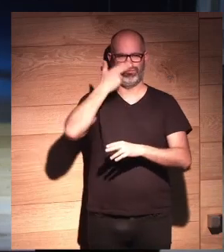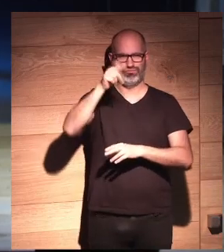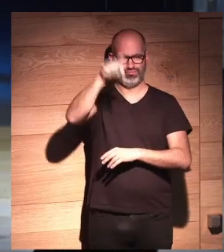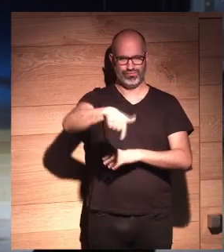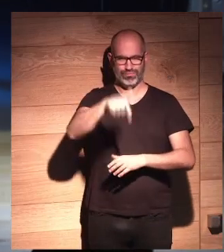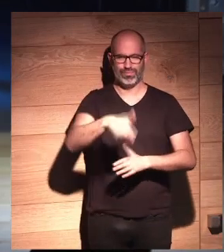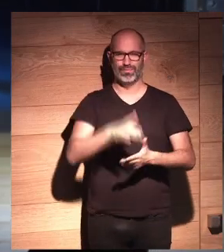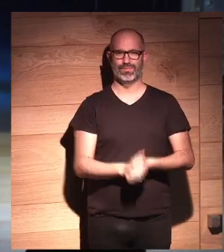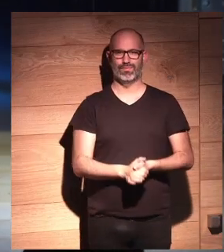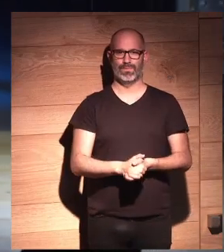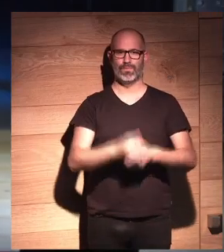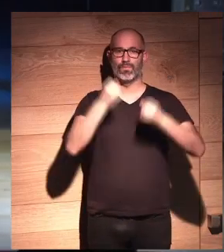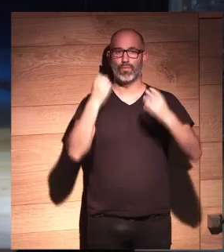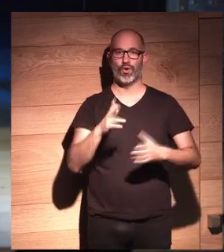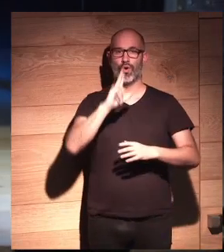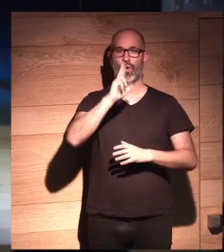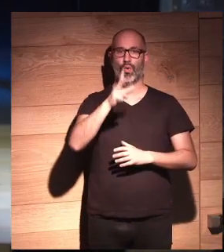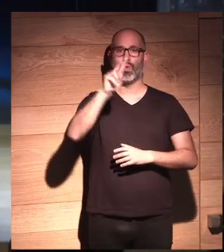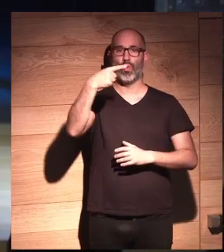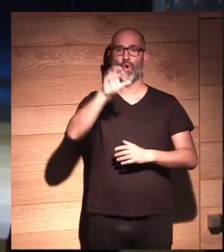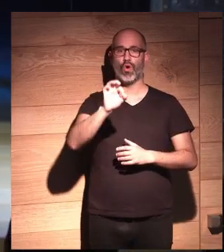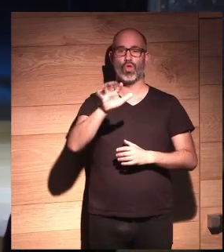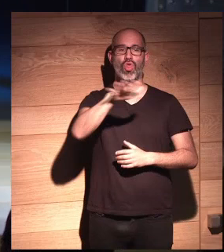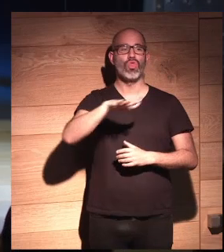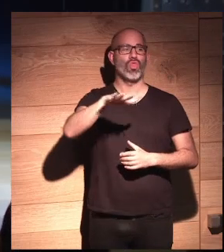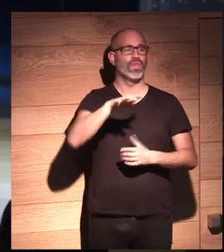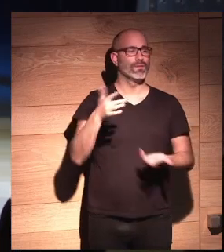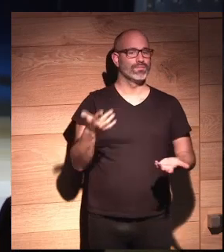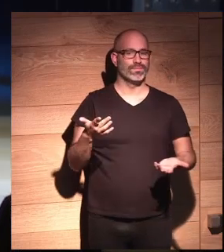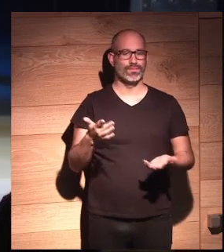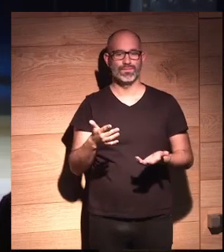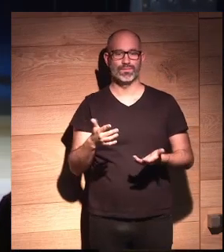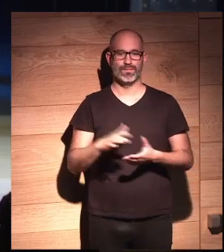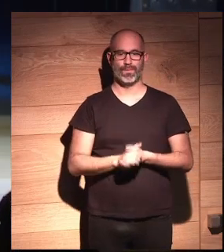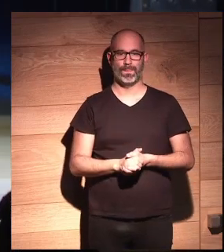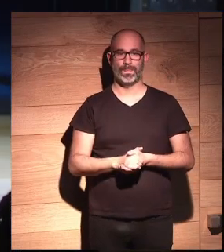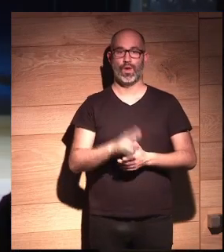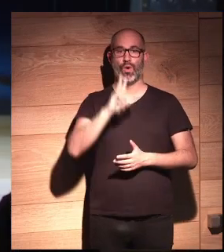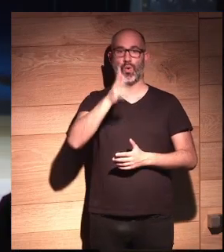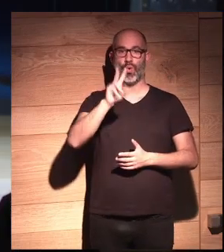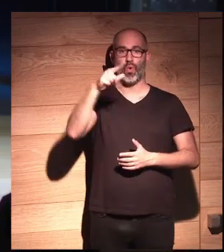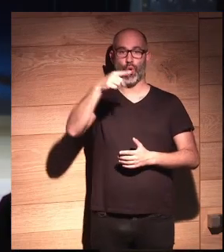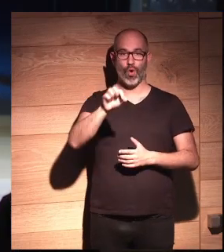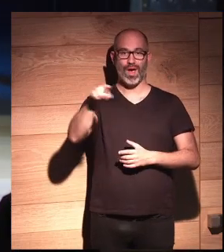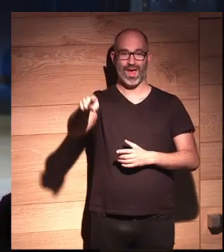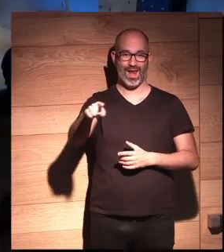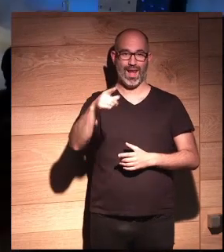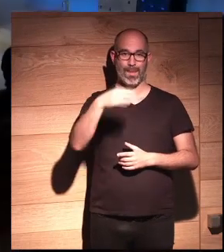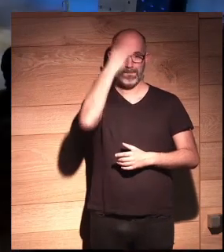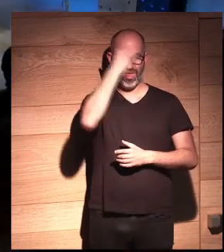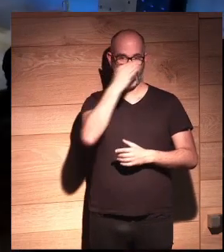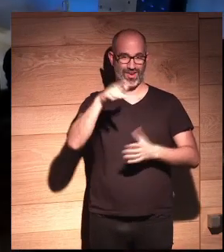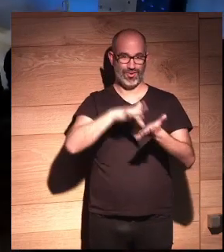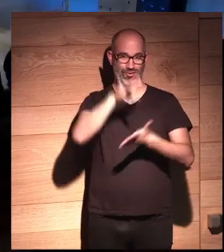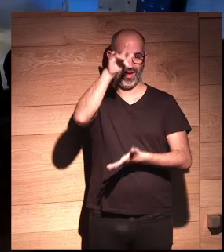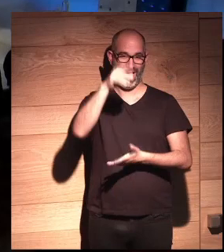de hoy. Vale, Hugo, ¿dónde estás? Aquí está Hugo Stuben. Hugo Stuben es el padrino de esta